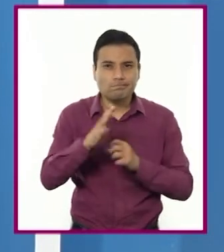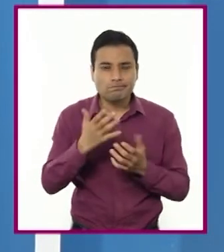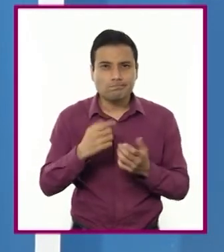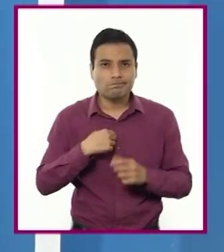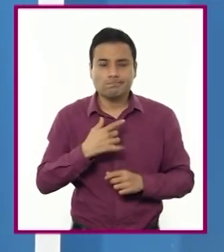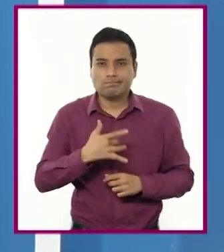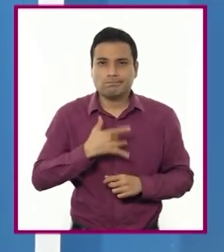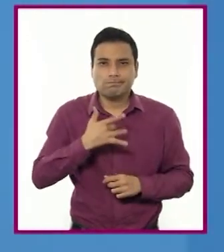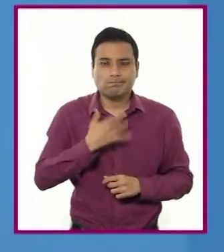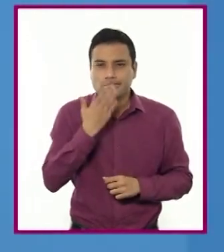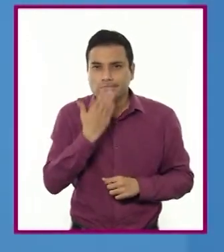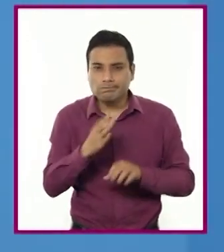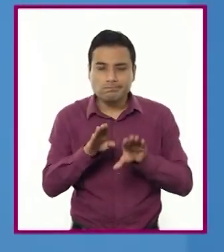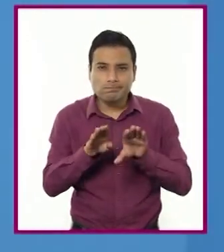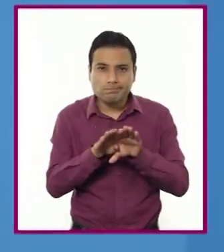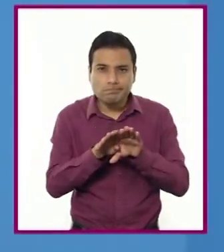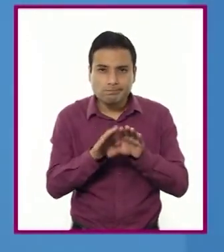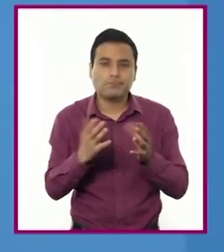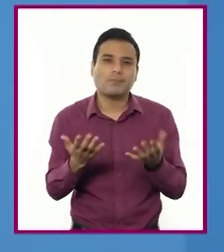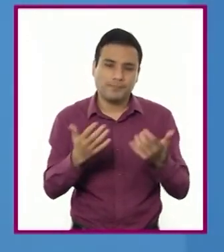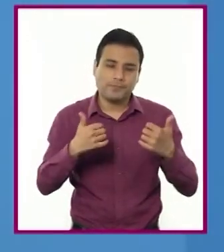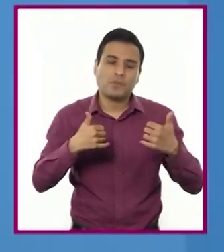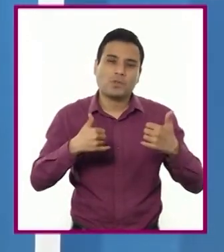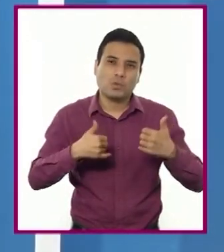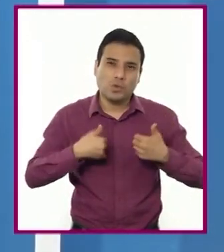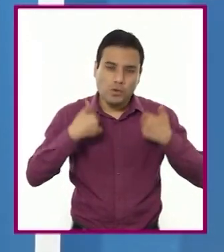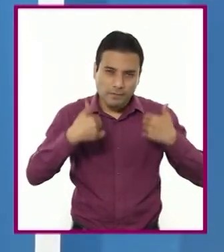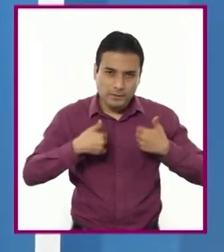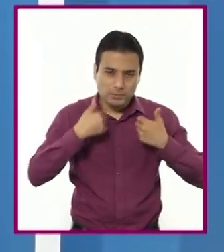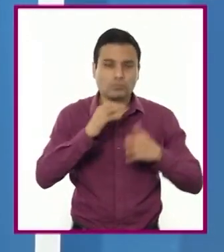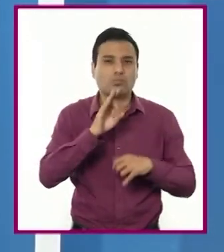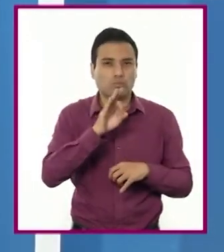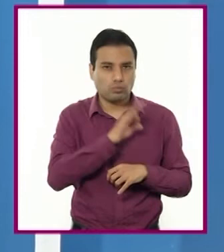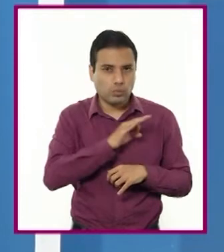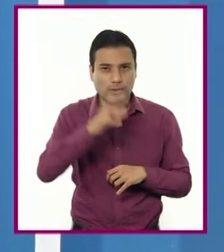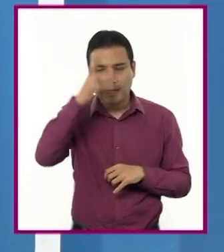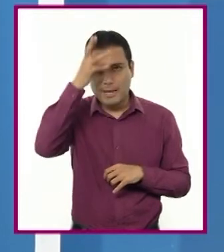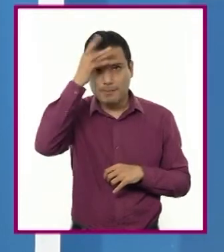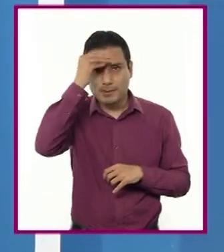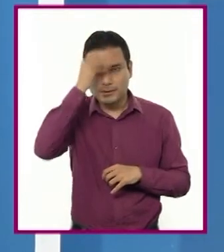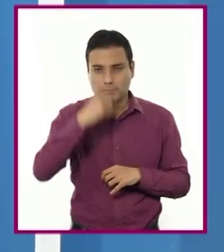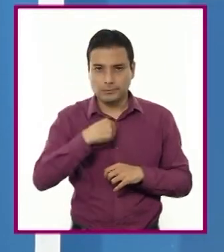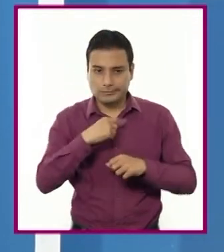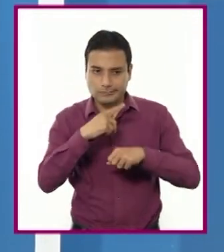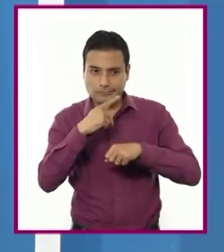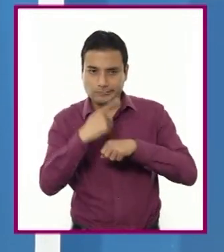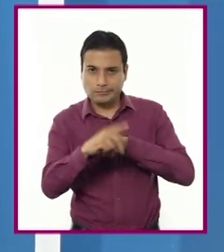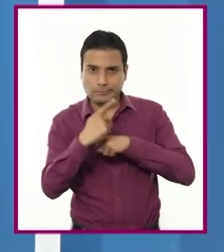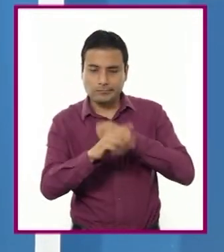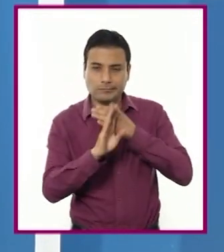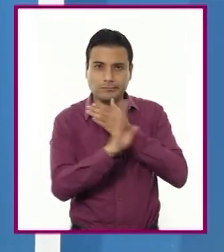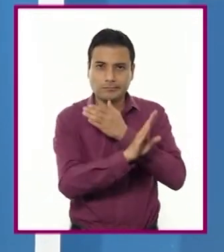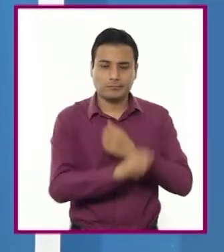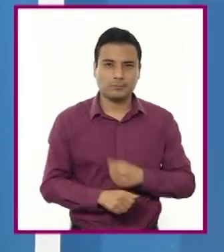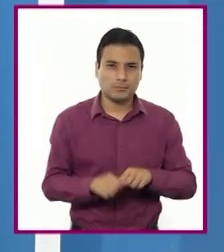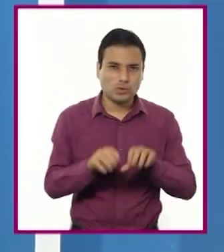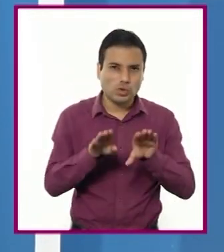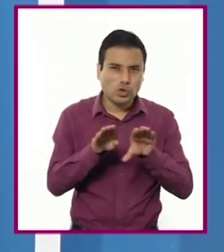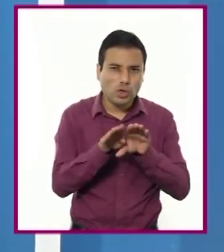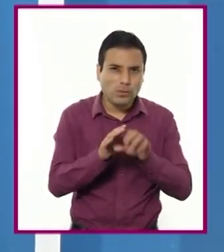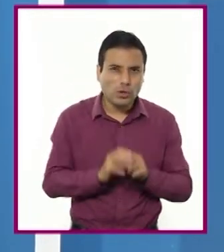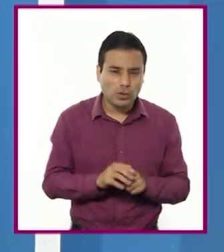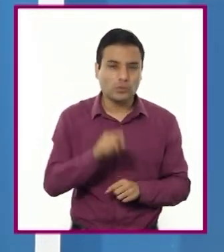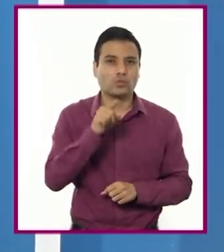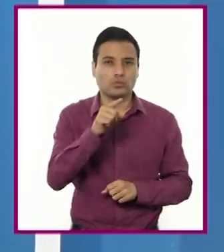este sentido, las y los adolescentes pueden aprender a prevenir situaciones de riesgo. ¿Cómo? Pues fortaleciendo